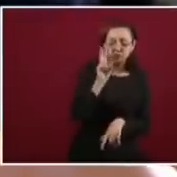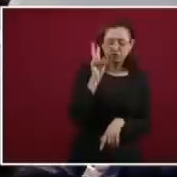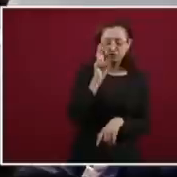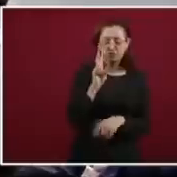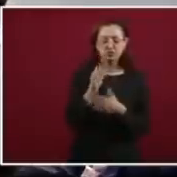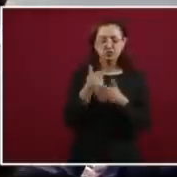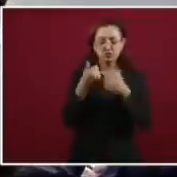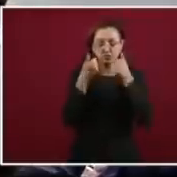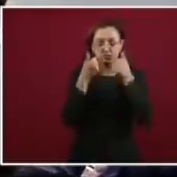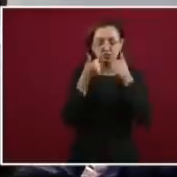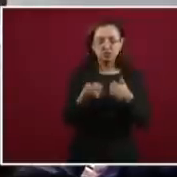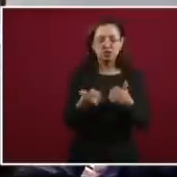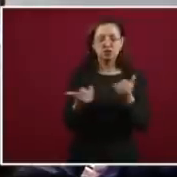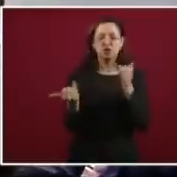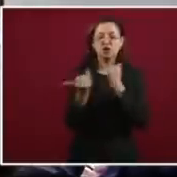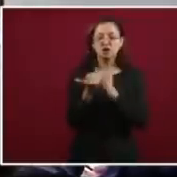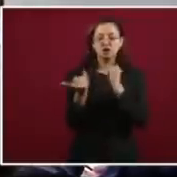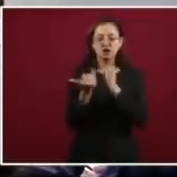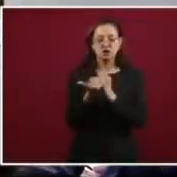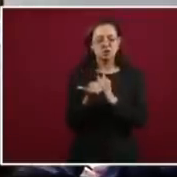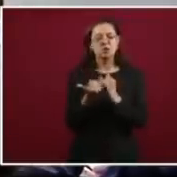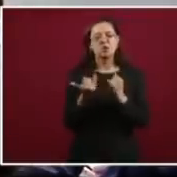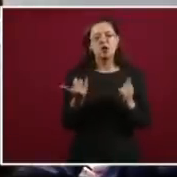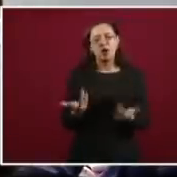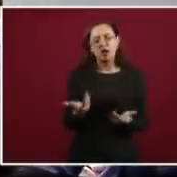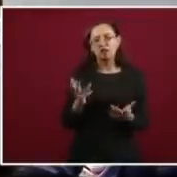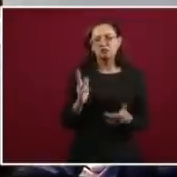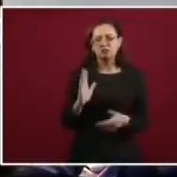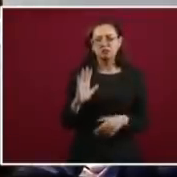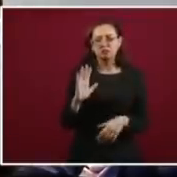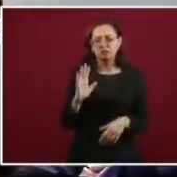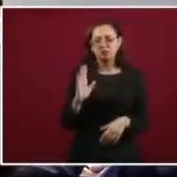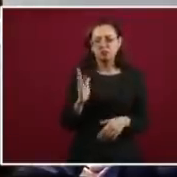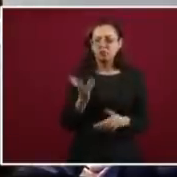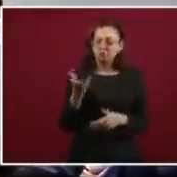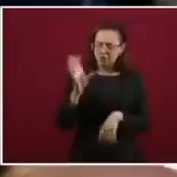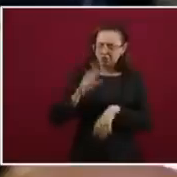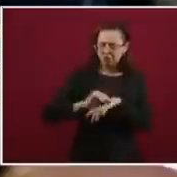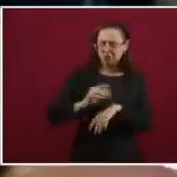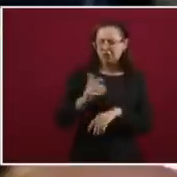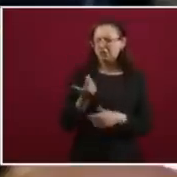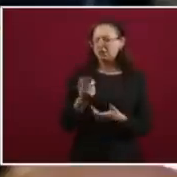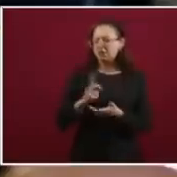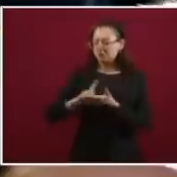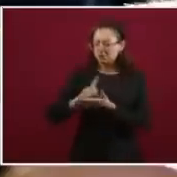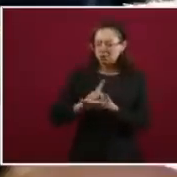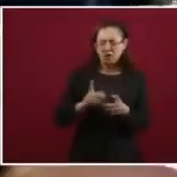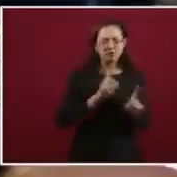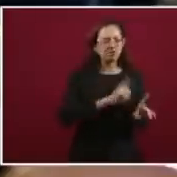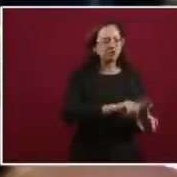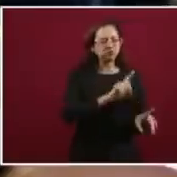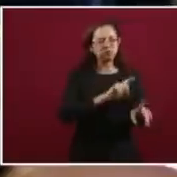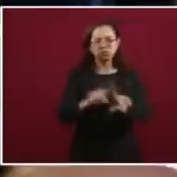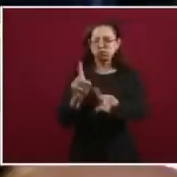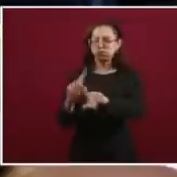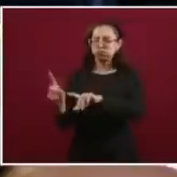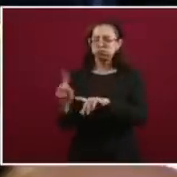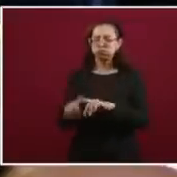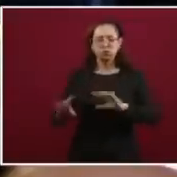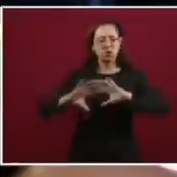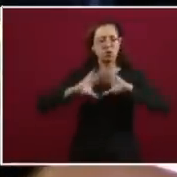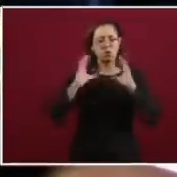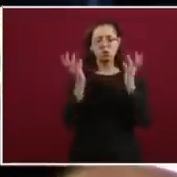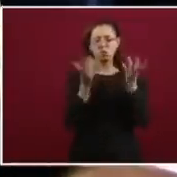en algunos casos despenalizar en fin una estrategia compleja global que permita empezar a atender